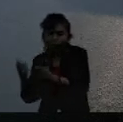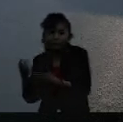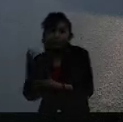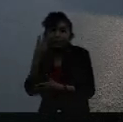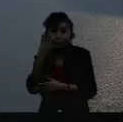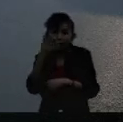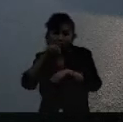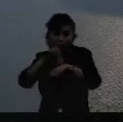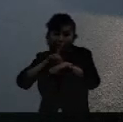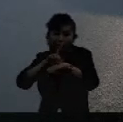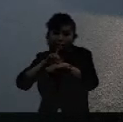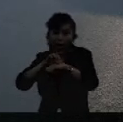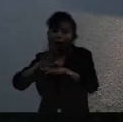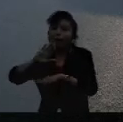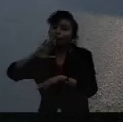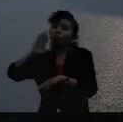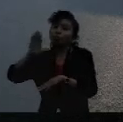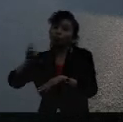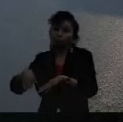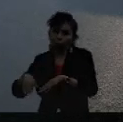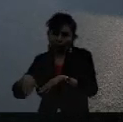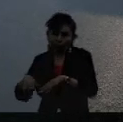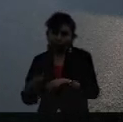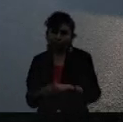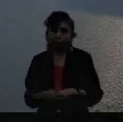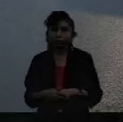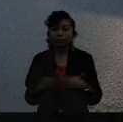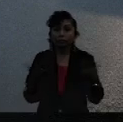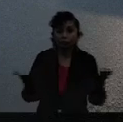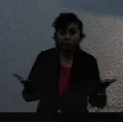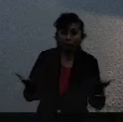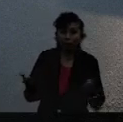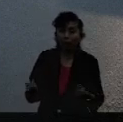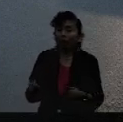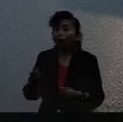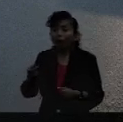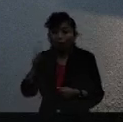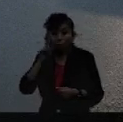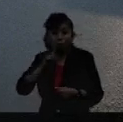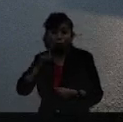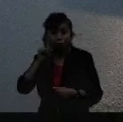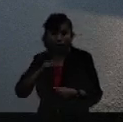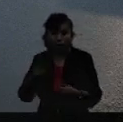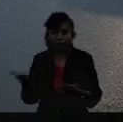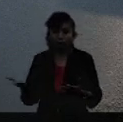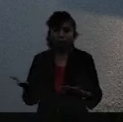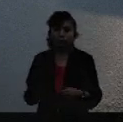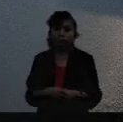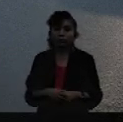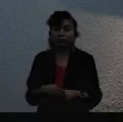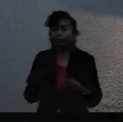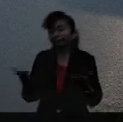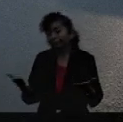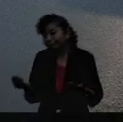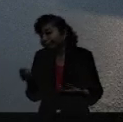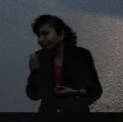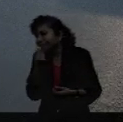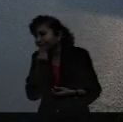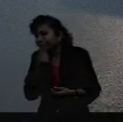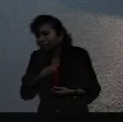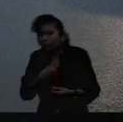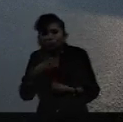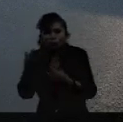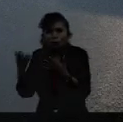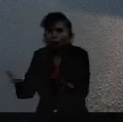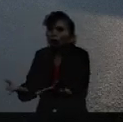días Se nos adelantó en este plano terrel cuya ausencia a pesar de irreparable nos deja